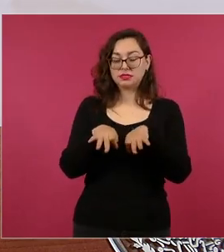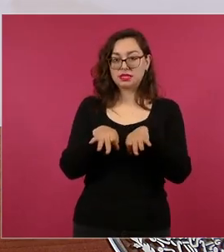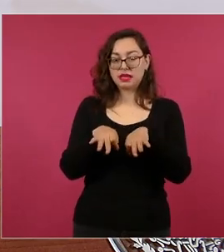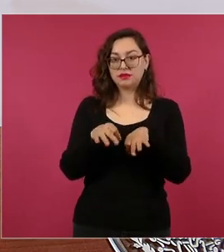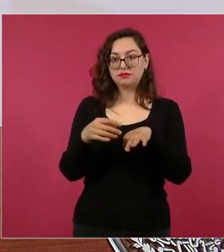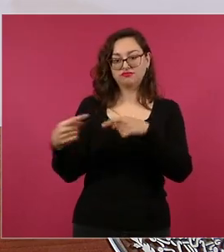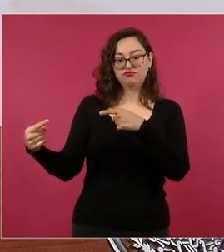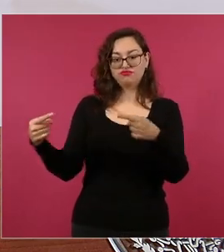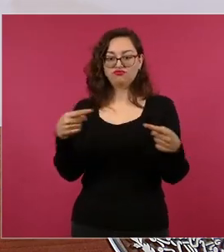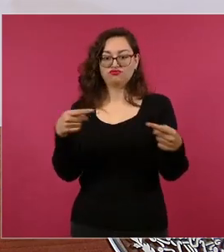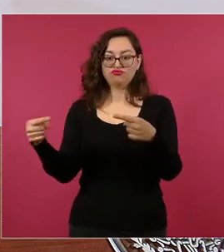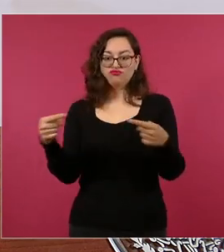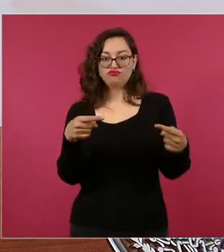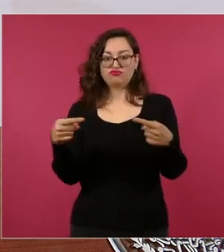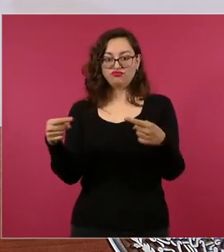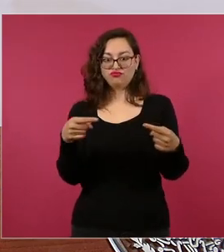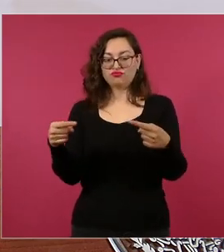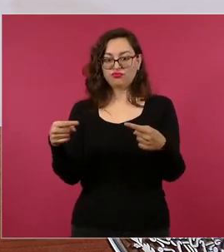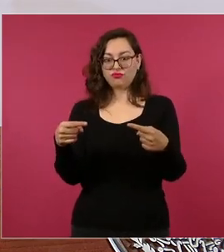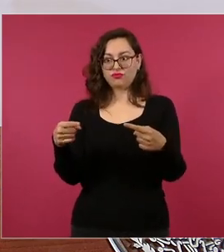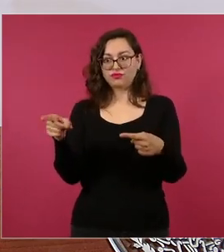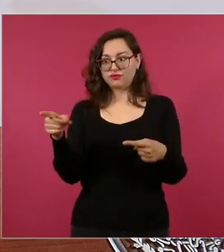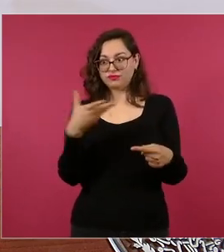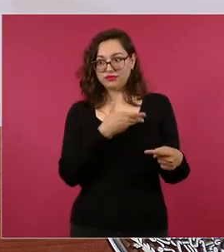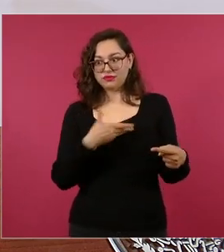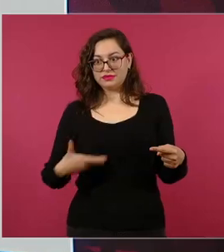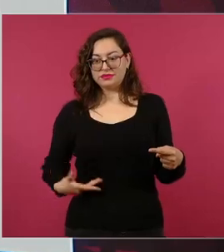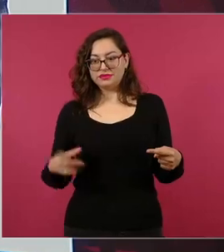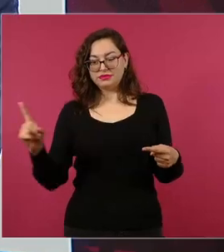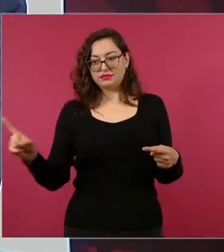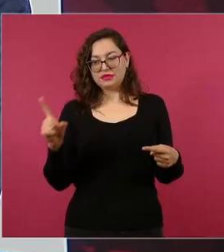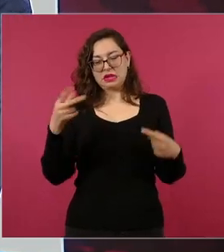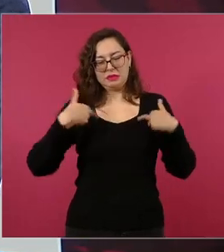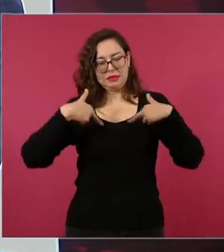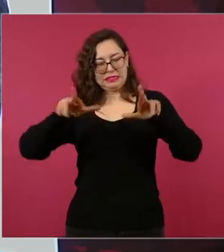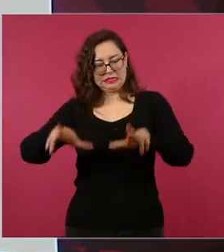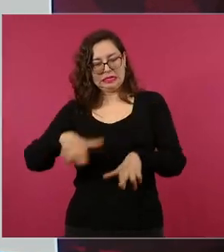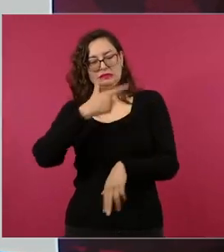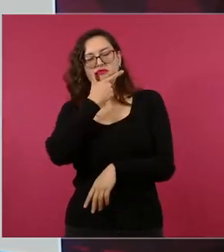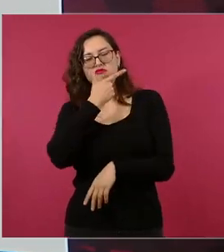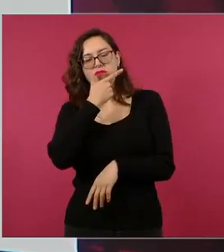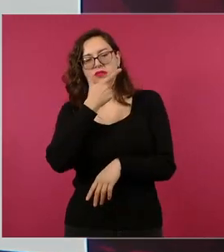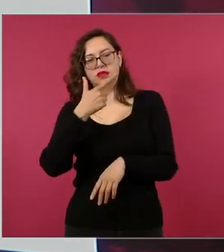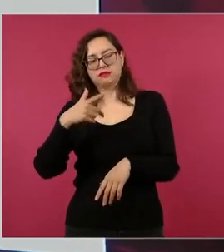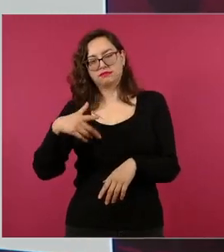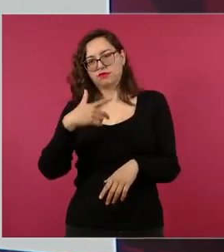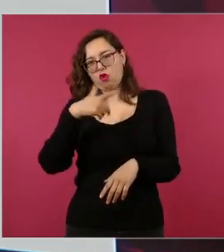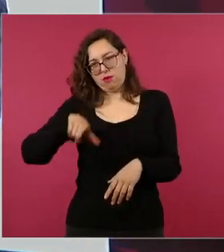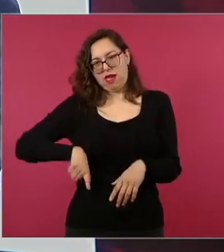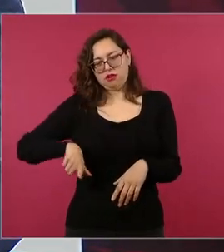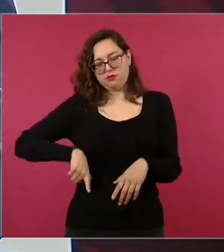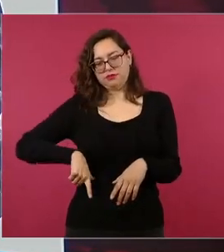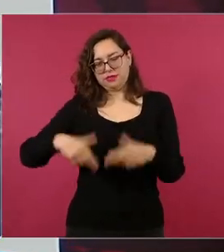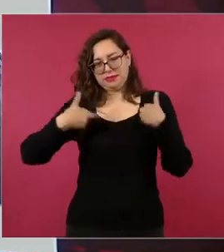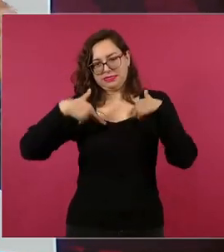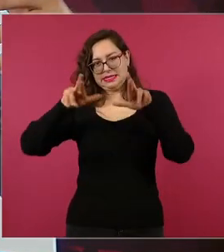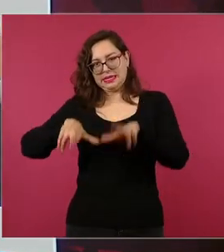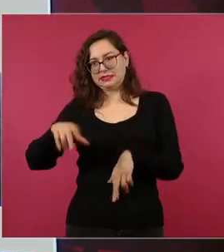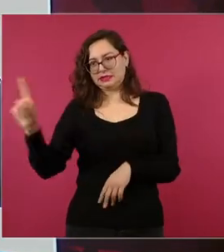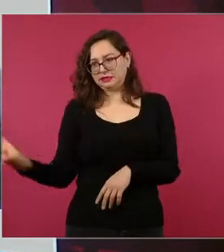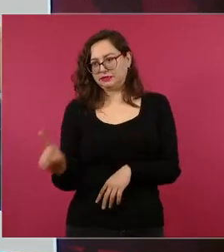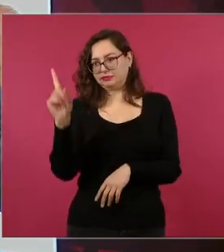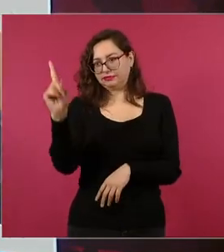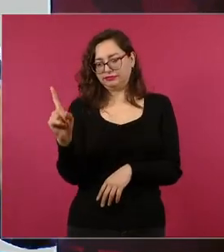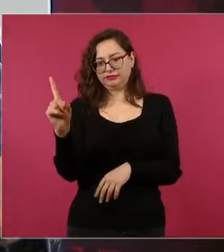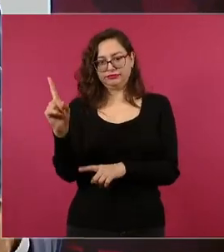frente el primer ministro, que representa al gobierno, y a la